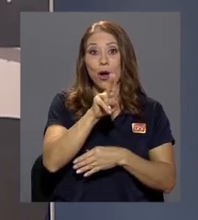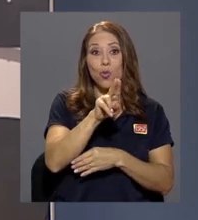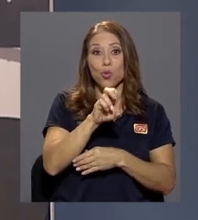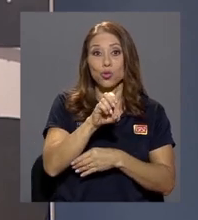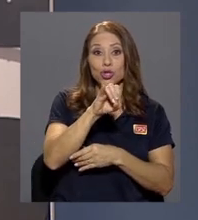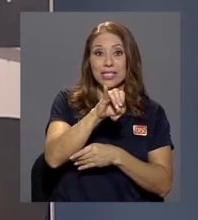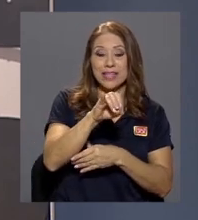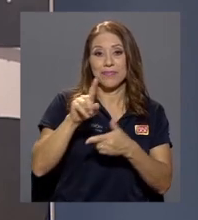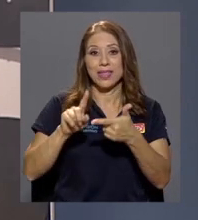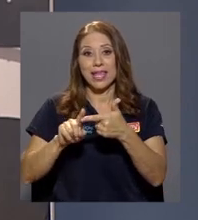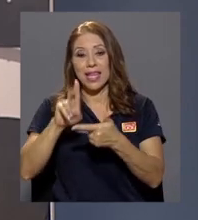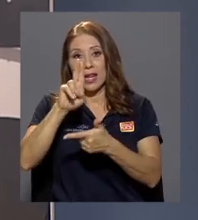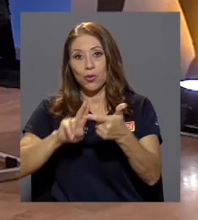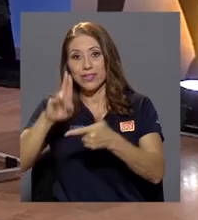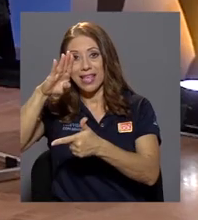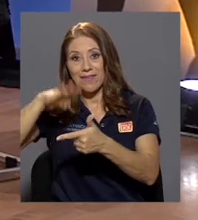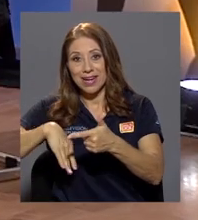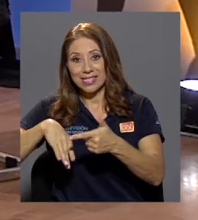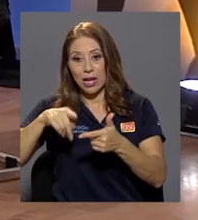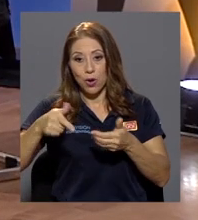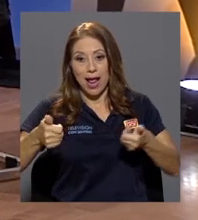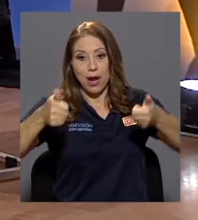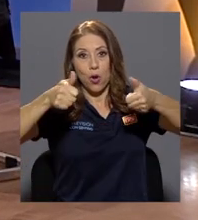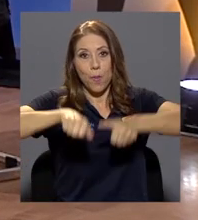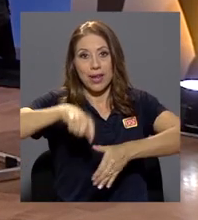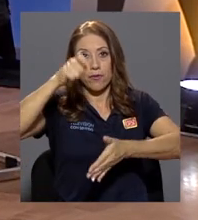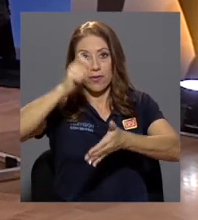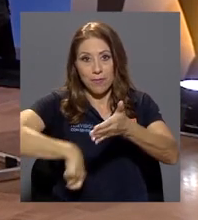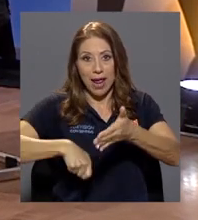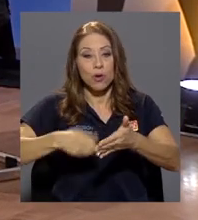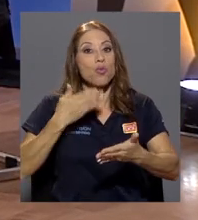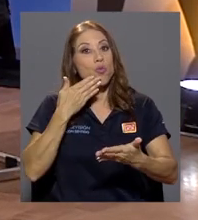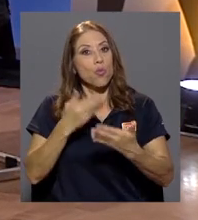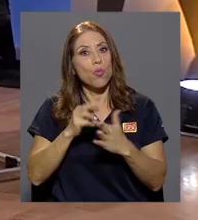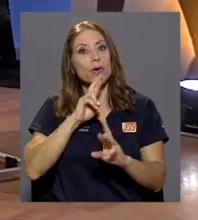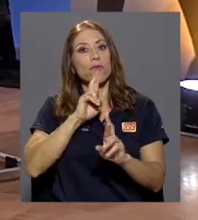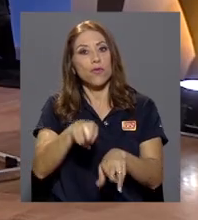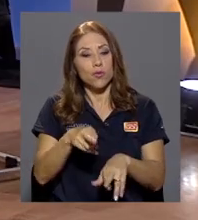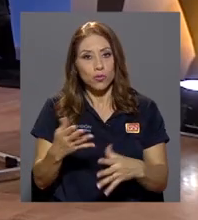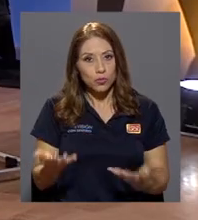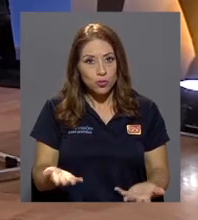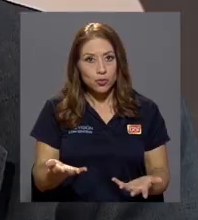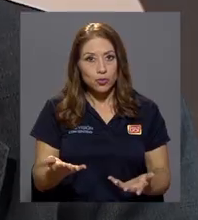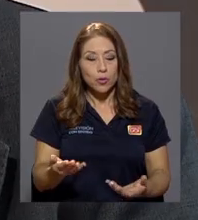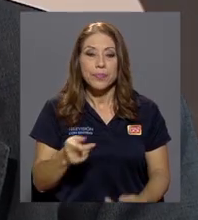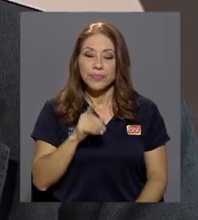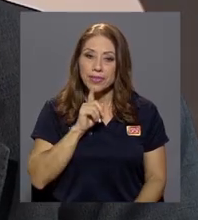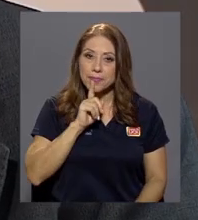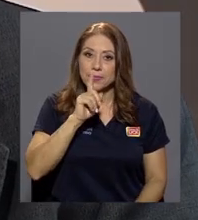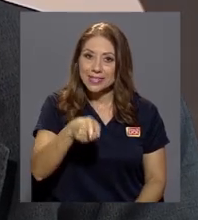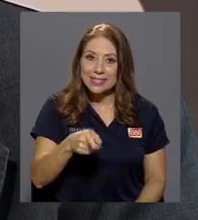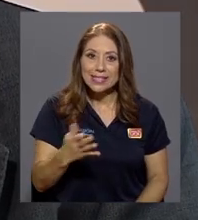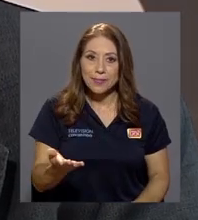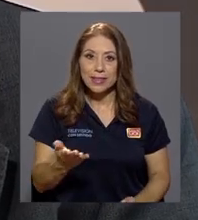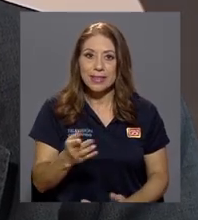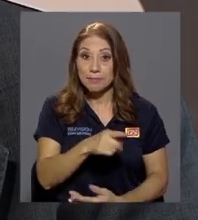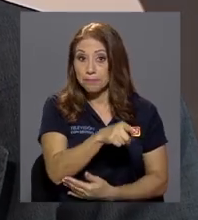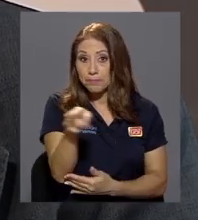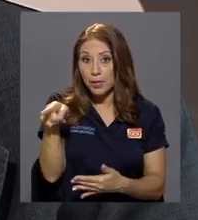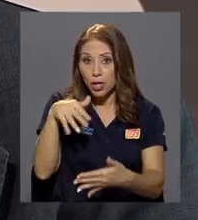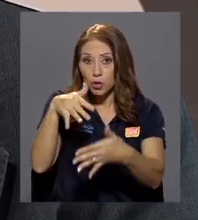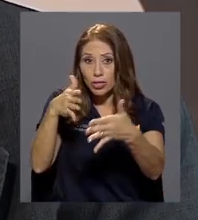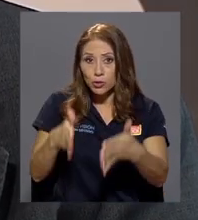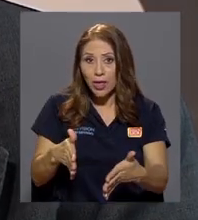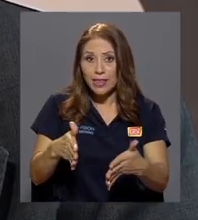firmado entre la uci y la universidad de barcelona que tan buenos frutos realmente está dando porque sinceramente los